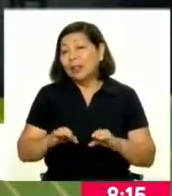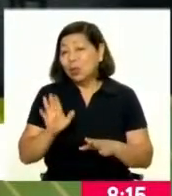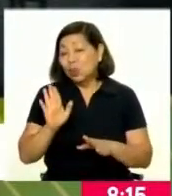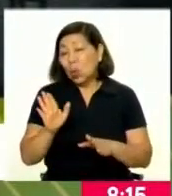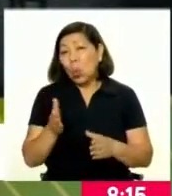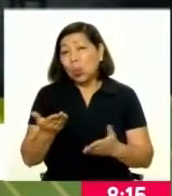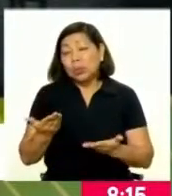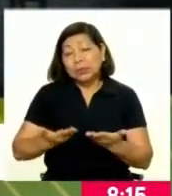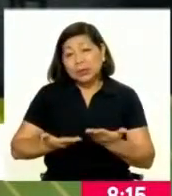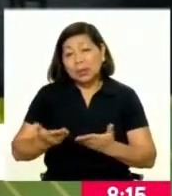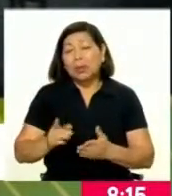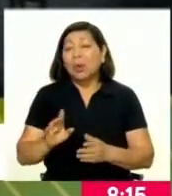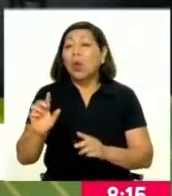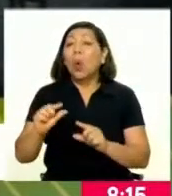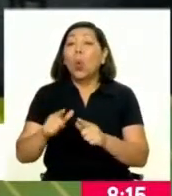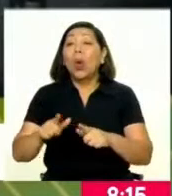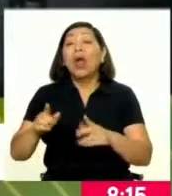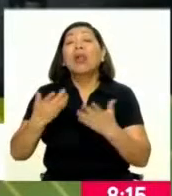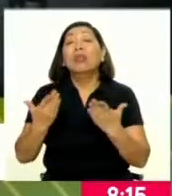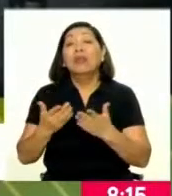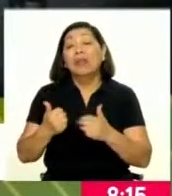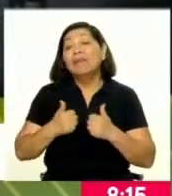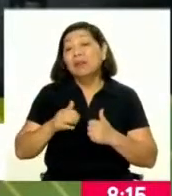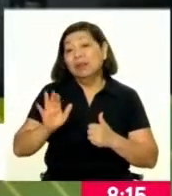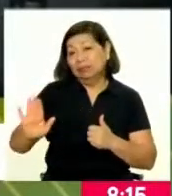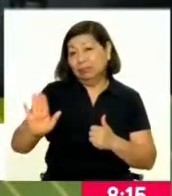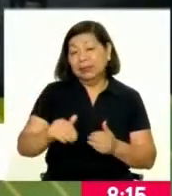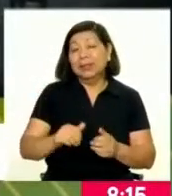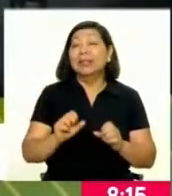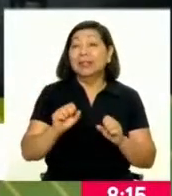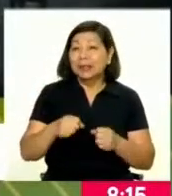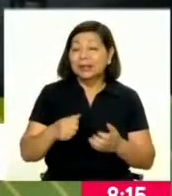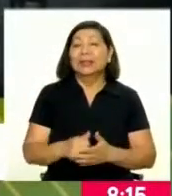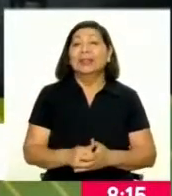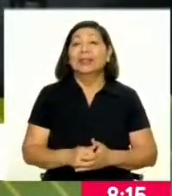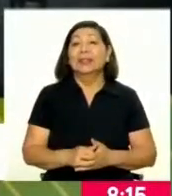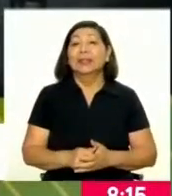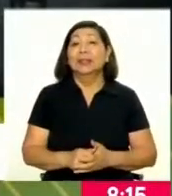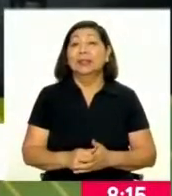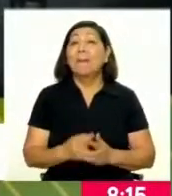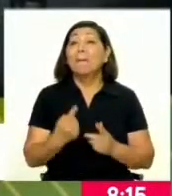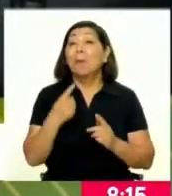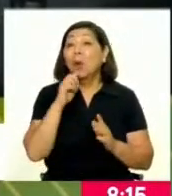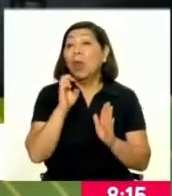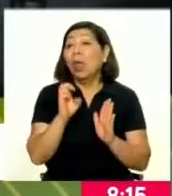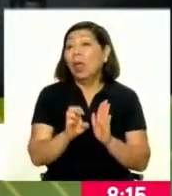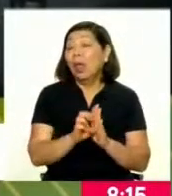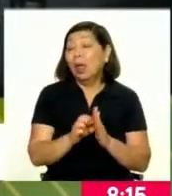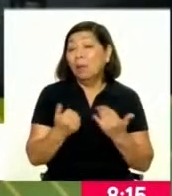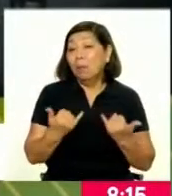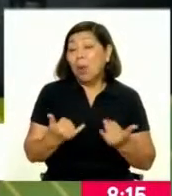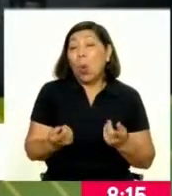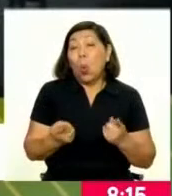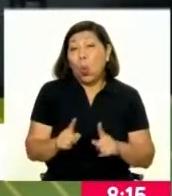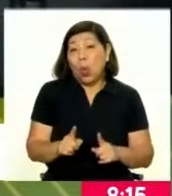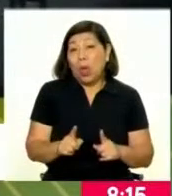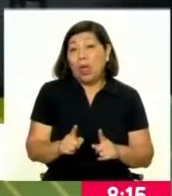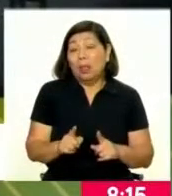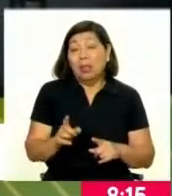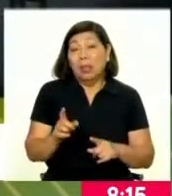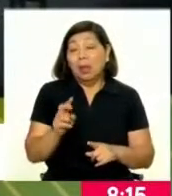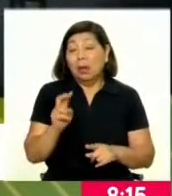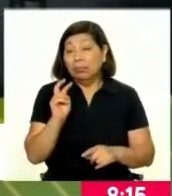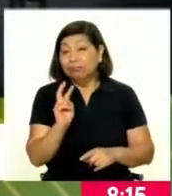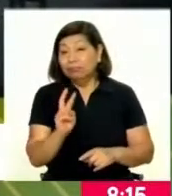el servicio en sus jurisdicciones. Lo que sí hemos hecho es que, por ejemplo, ¿no? Cuando se han